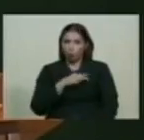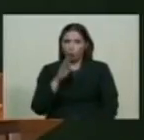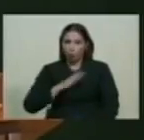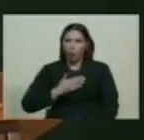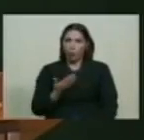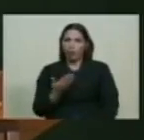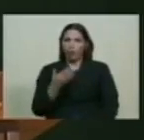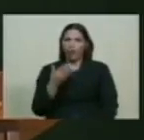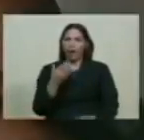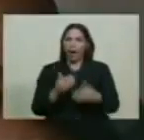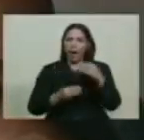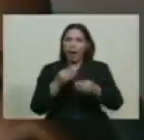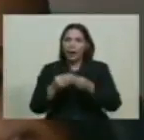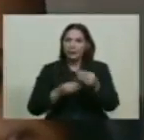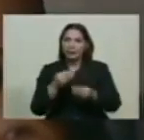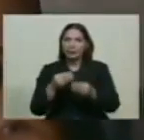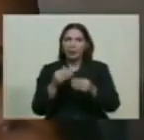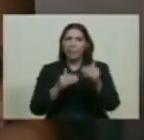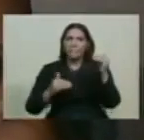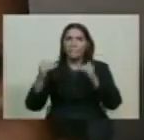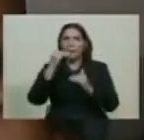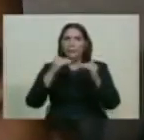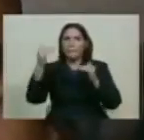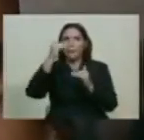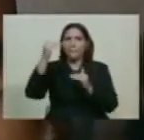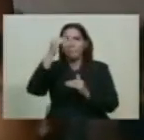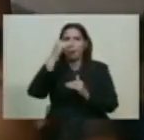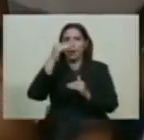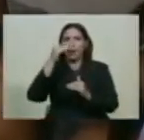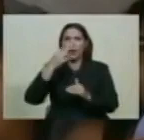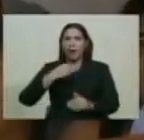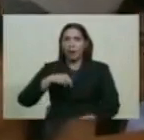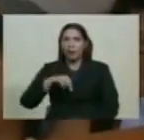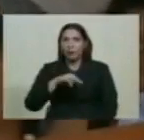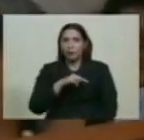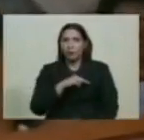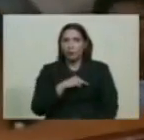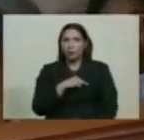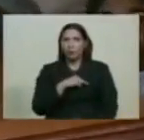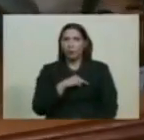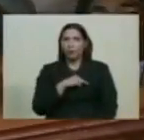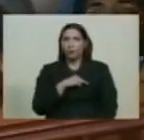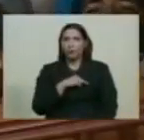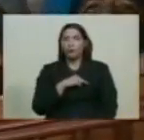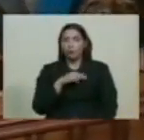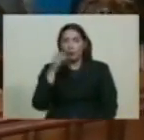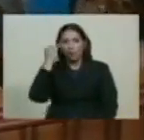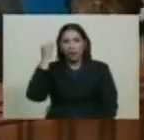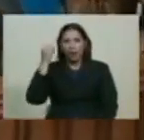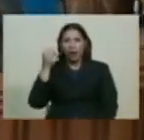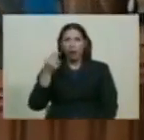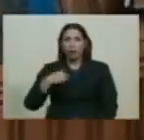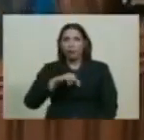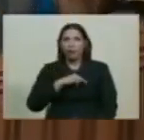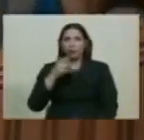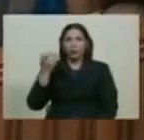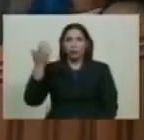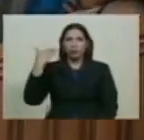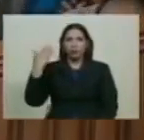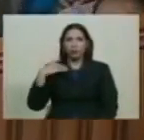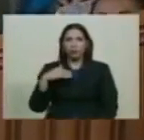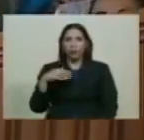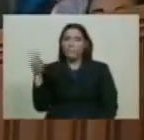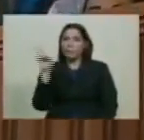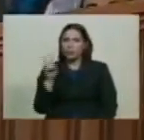todos nosotros, herederos de las más sublimes ideales de nuestros antepasados, que mantenemos la